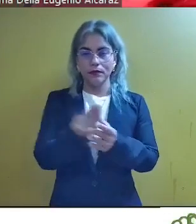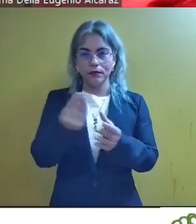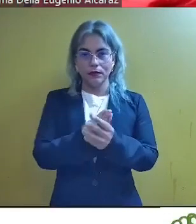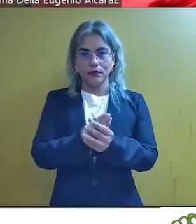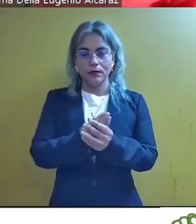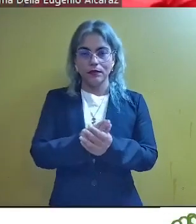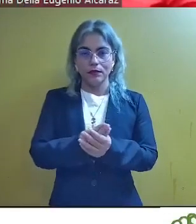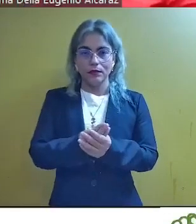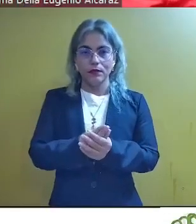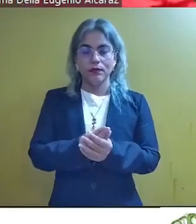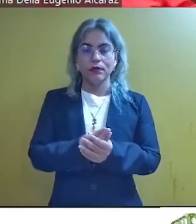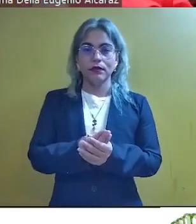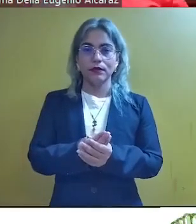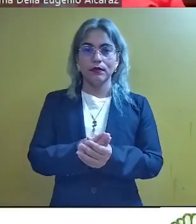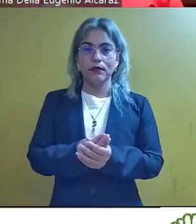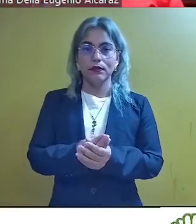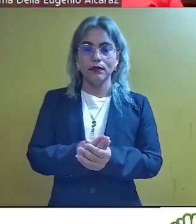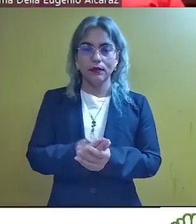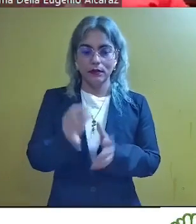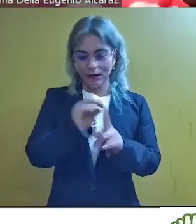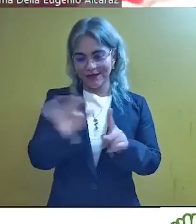identificado con la clave